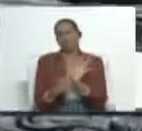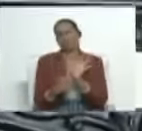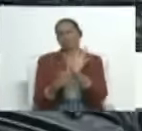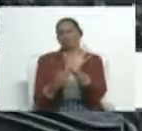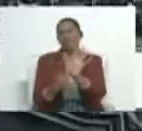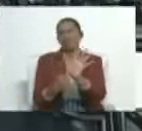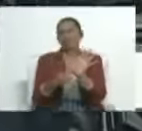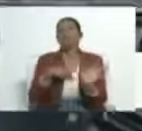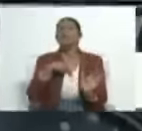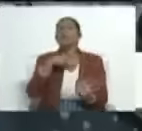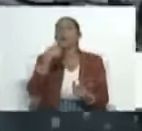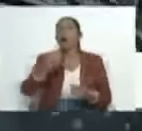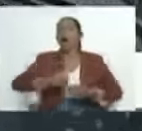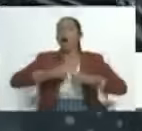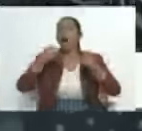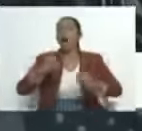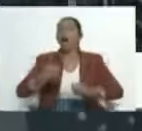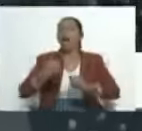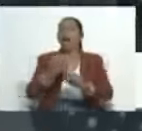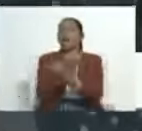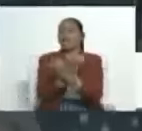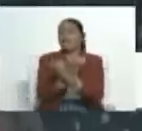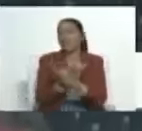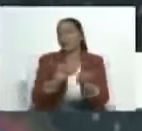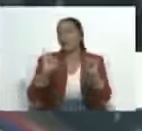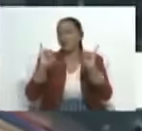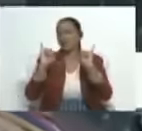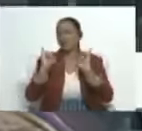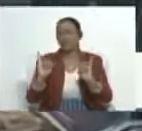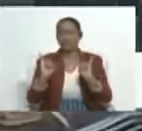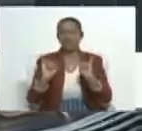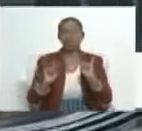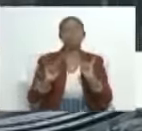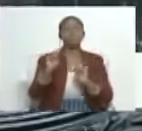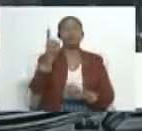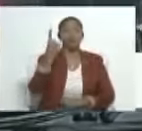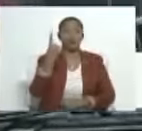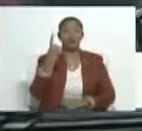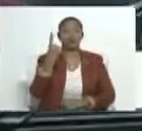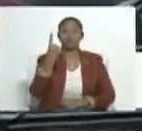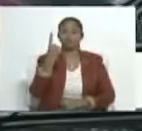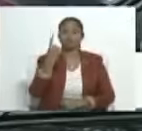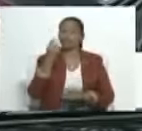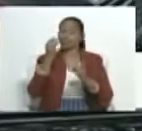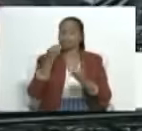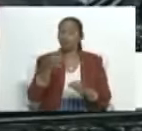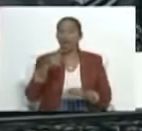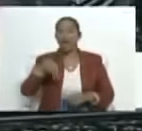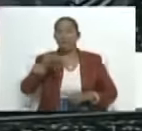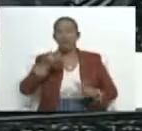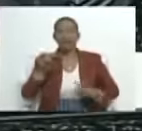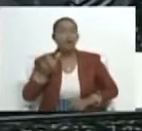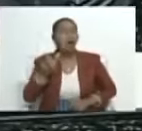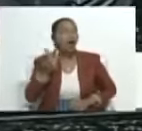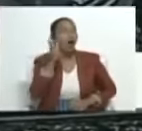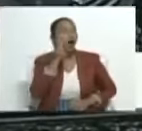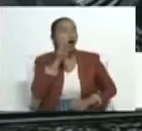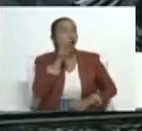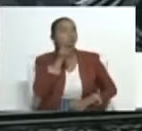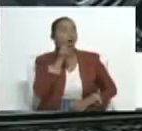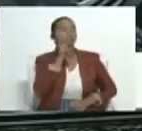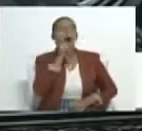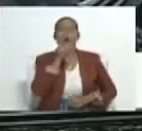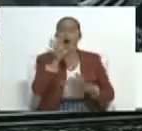ese primer grito de independencia que encendió la chispa y la llamarada por toda América